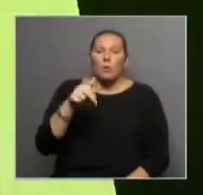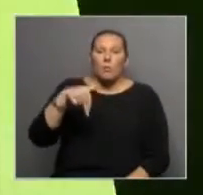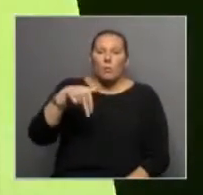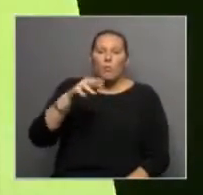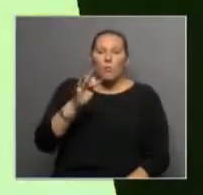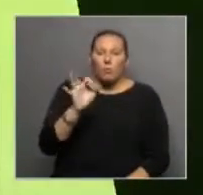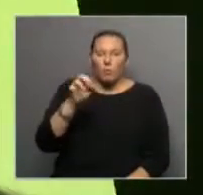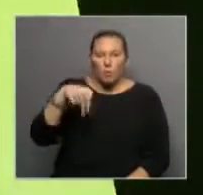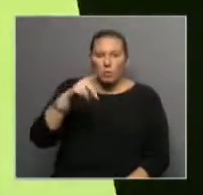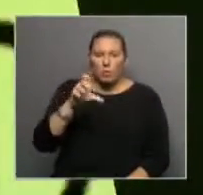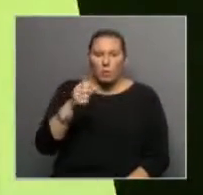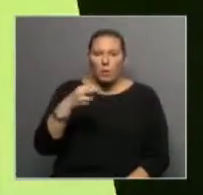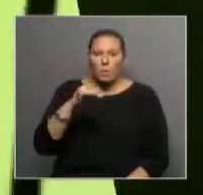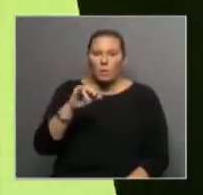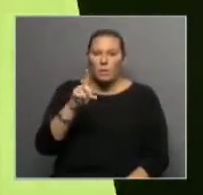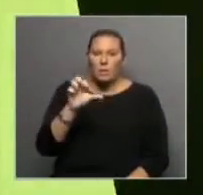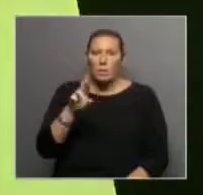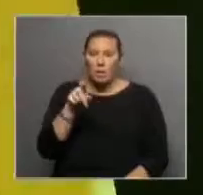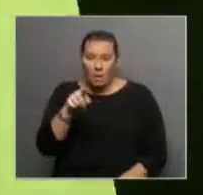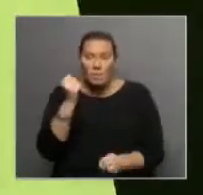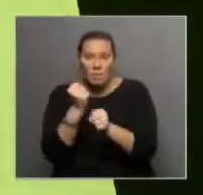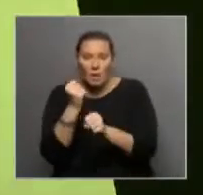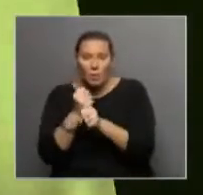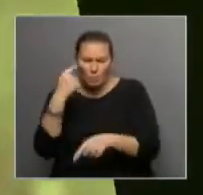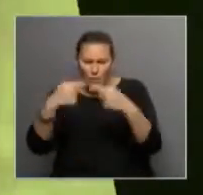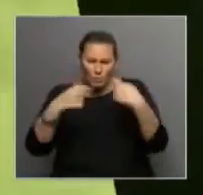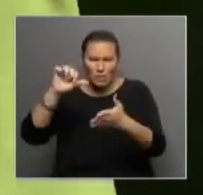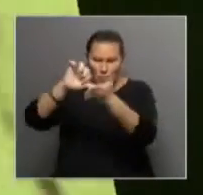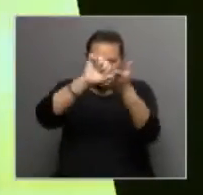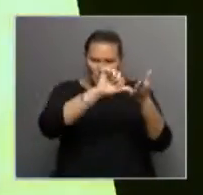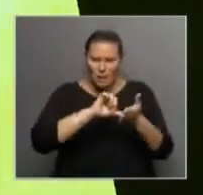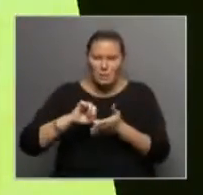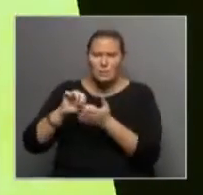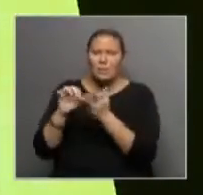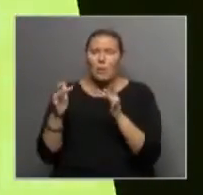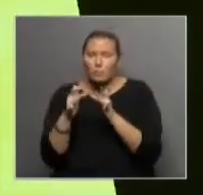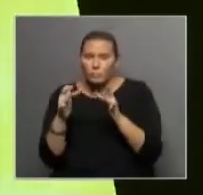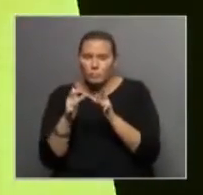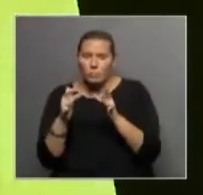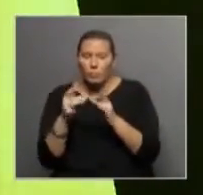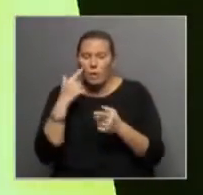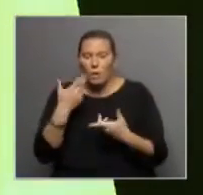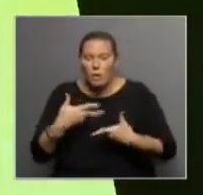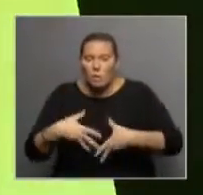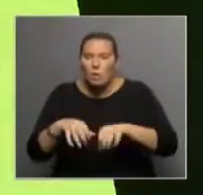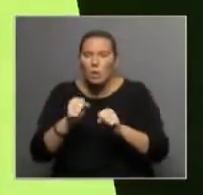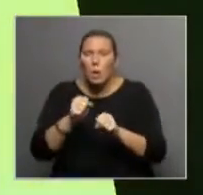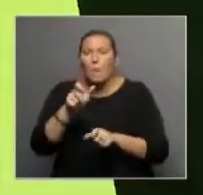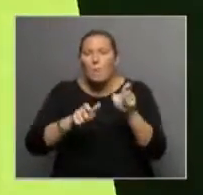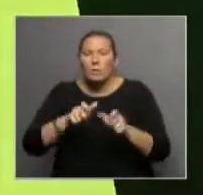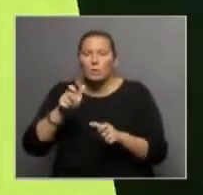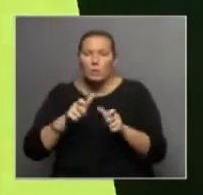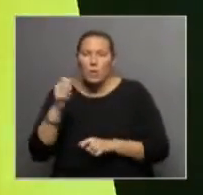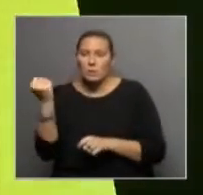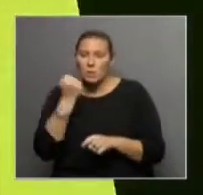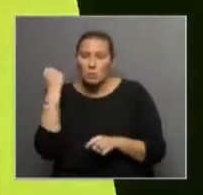Fondevrieder trabajó como perito o asesor forense en decenas de países, está vinculado a la recuperación de restos de personas ilustres, de